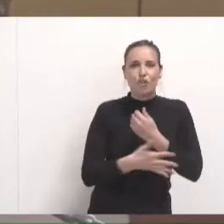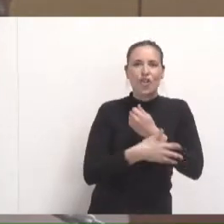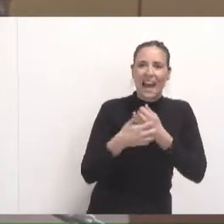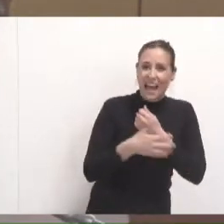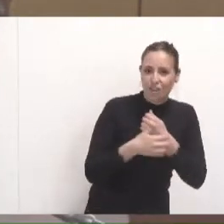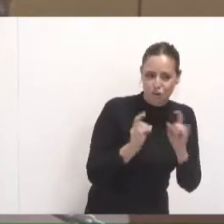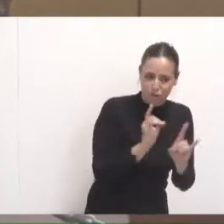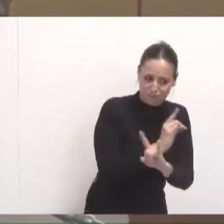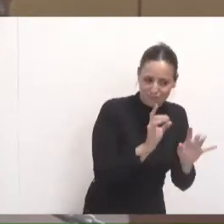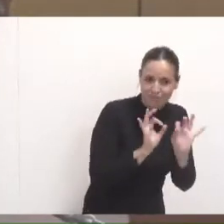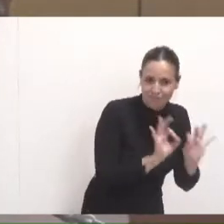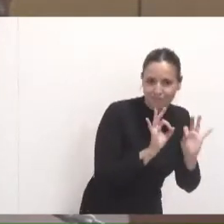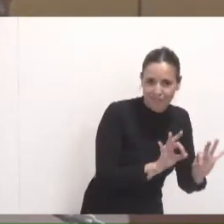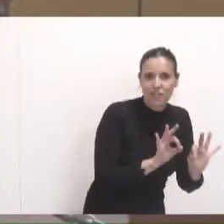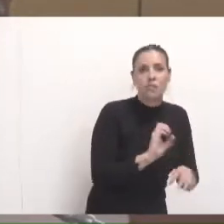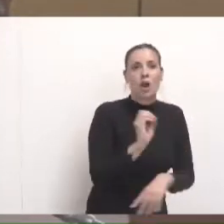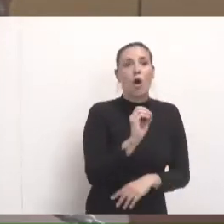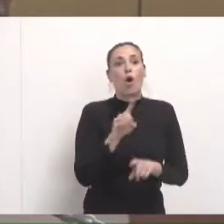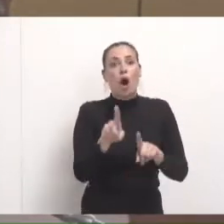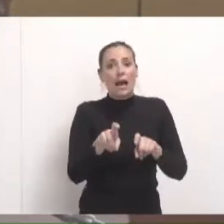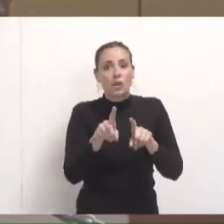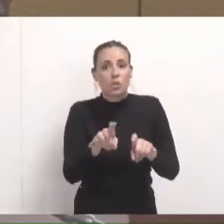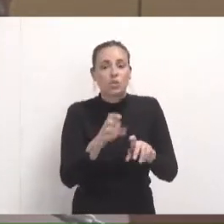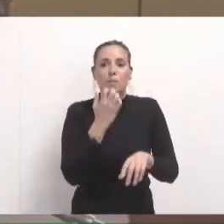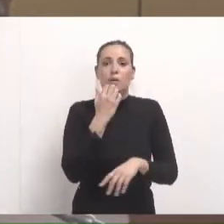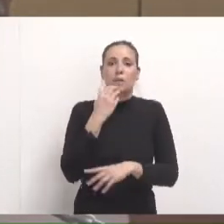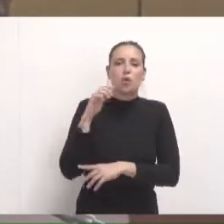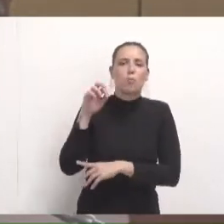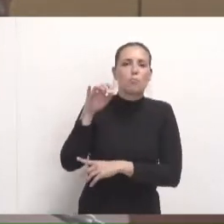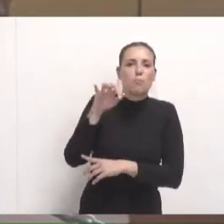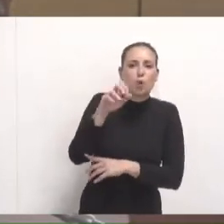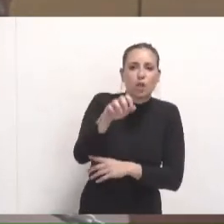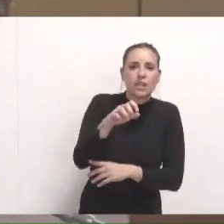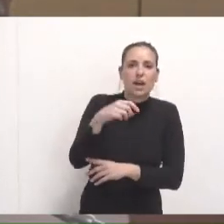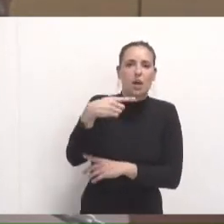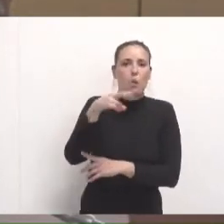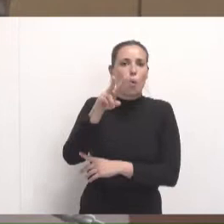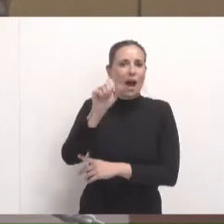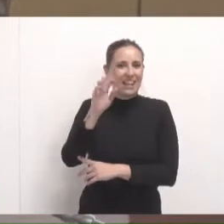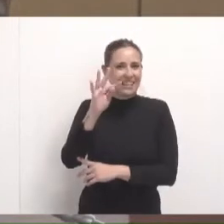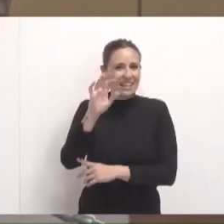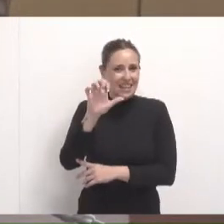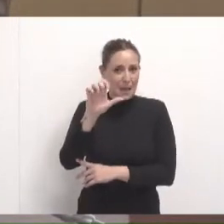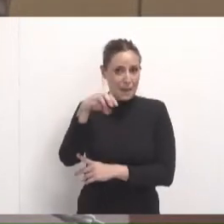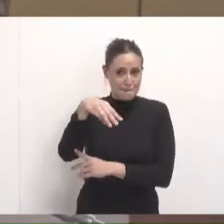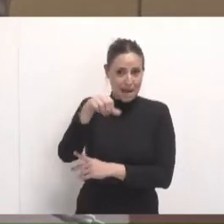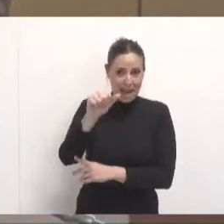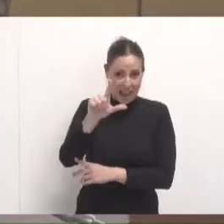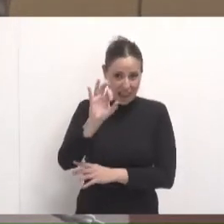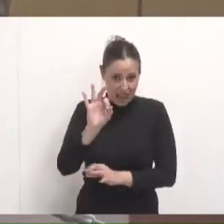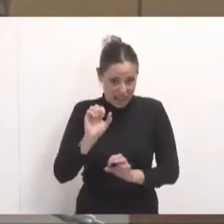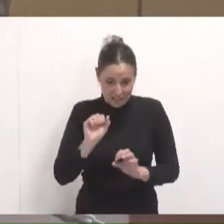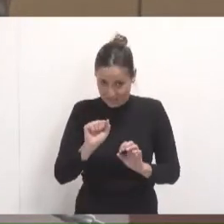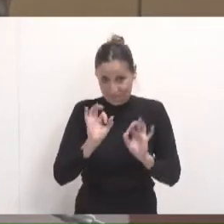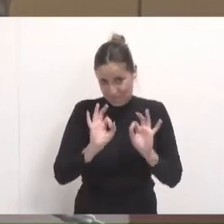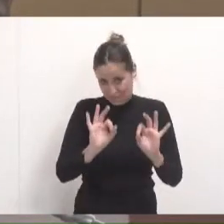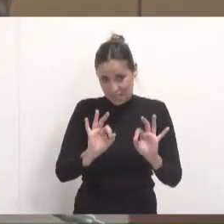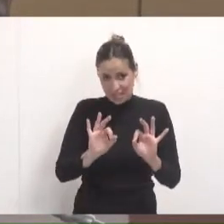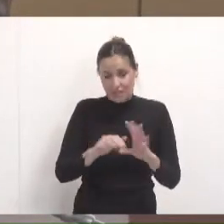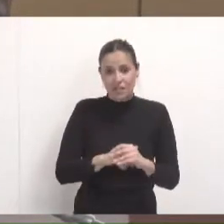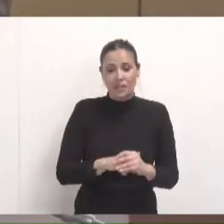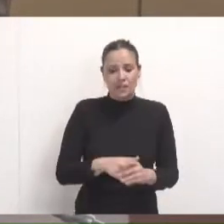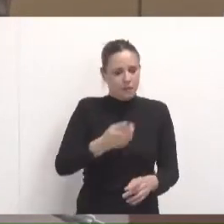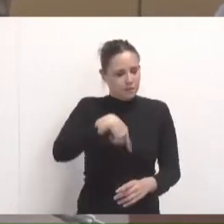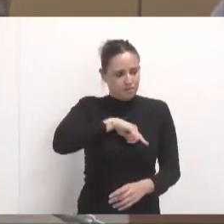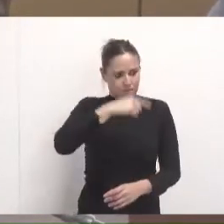el tema de la agricultura, pues la polilla guatemalteca, que sabemos perfectamente el daño